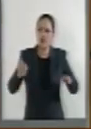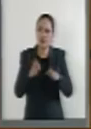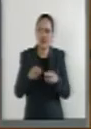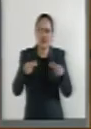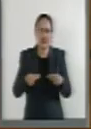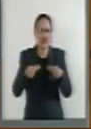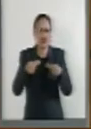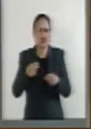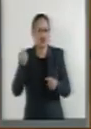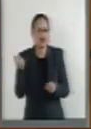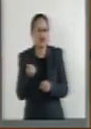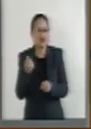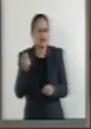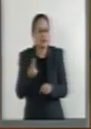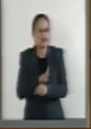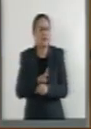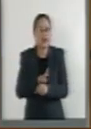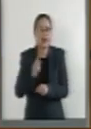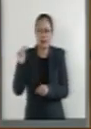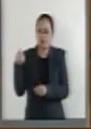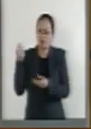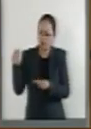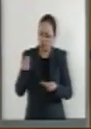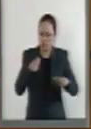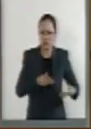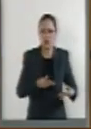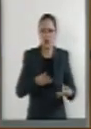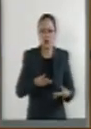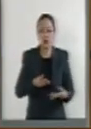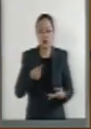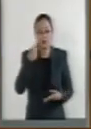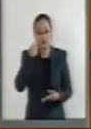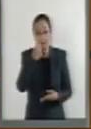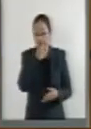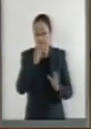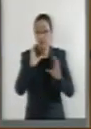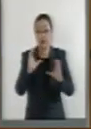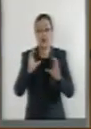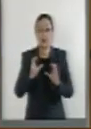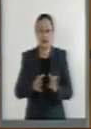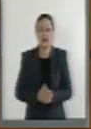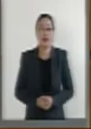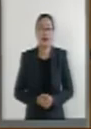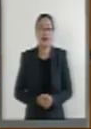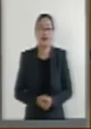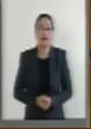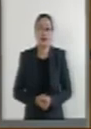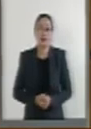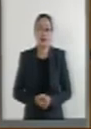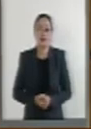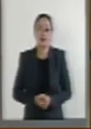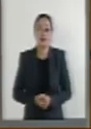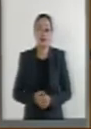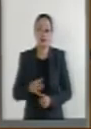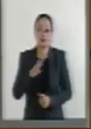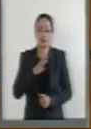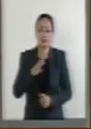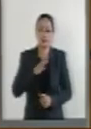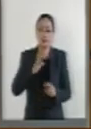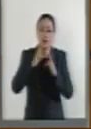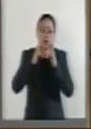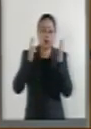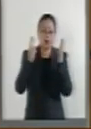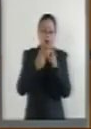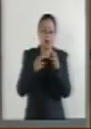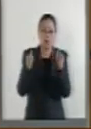la transferencia de tecnologías. Cuidado. En la reunión con